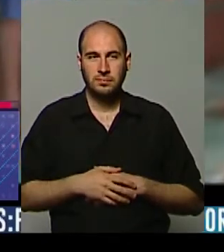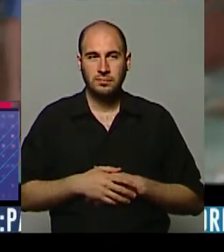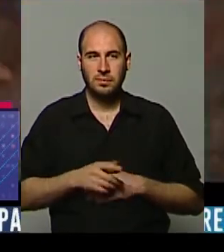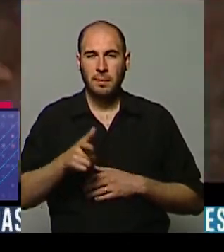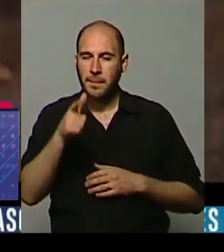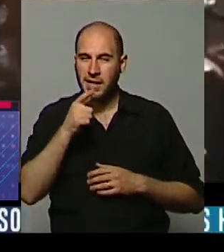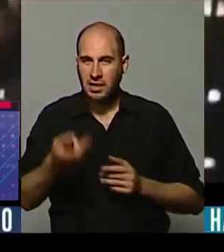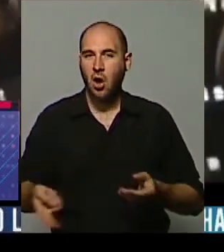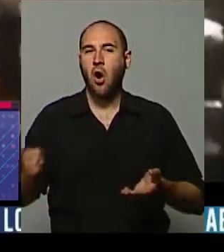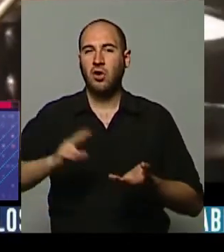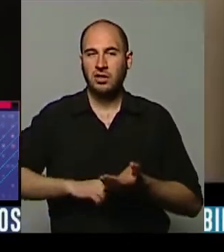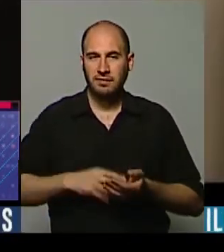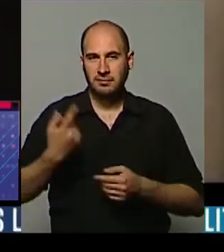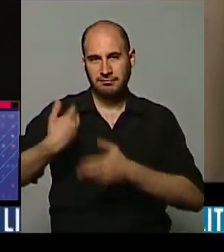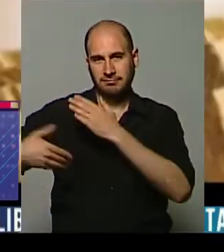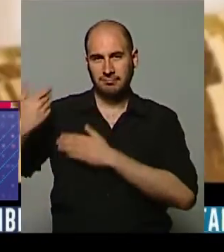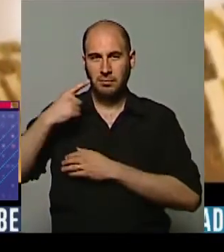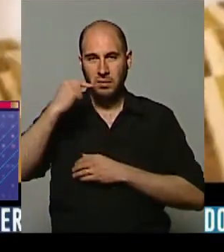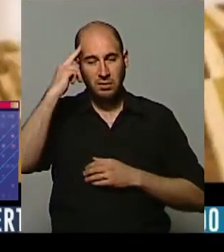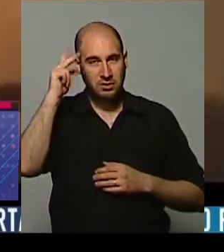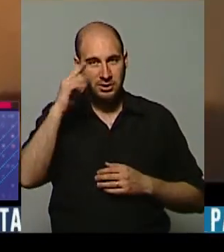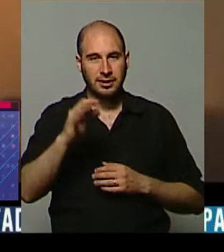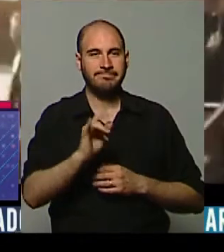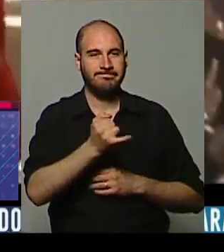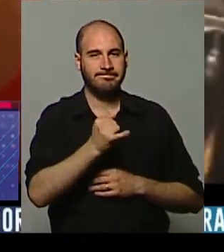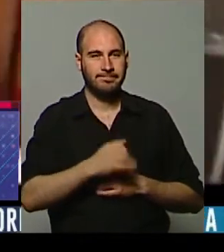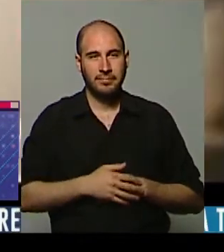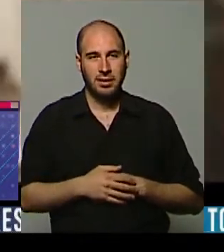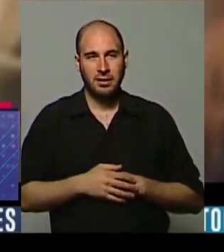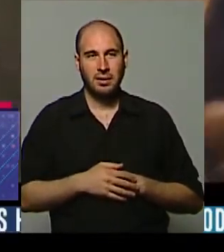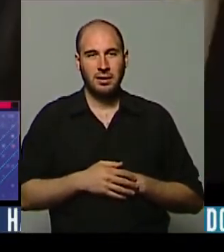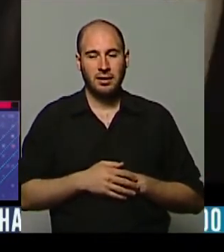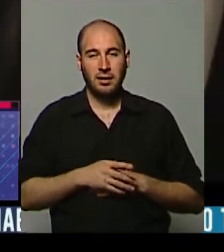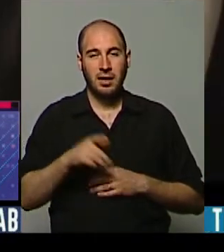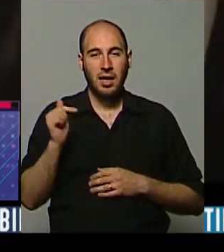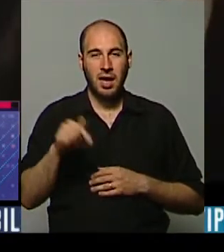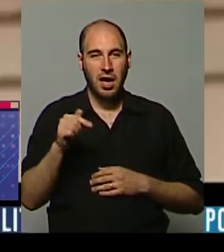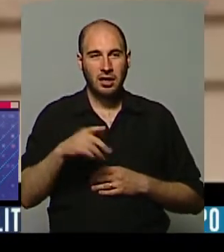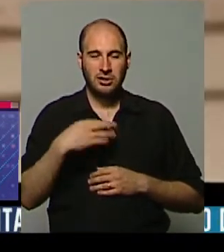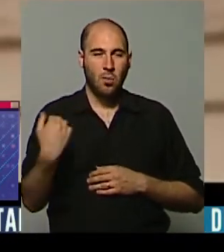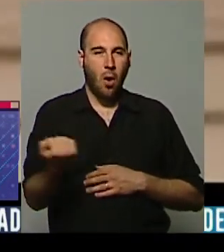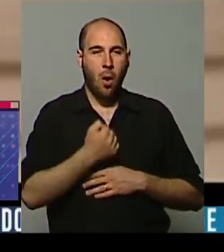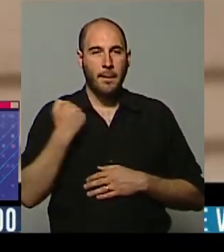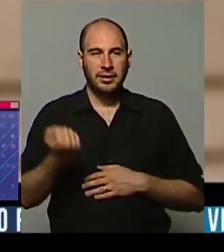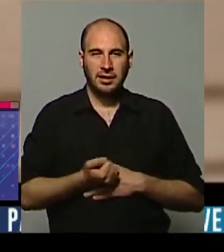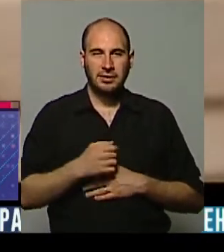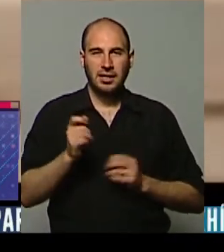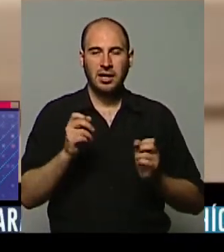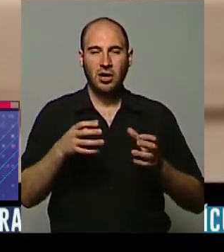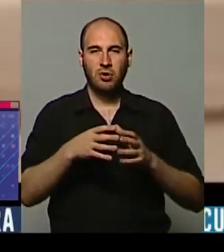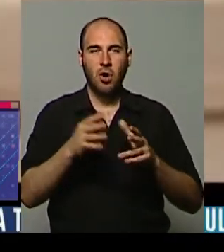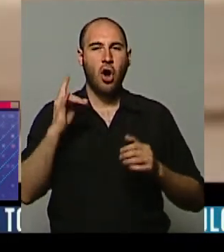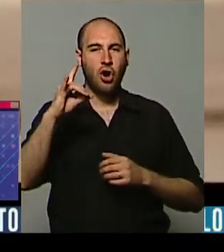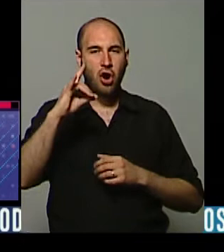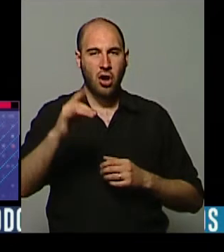como un regreso en el tiempo a los 80. Exactamente, es algo sumamente importante para lo que es el mundo del